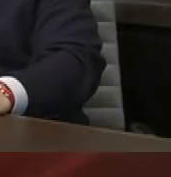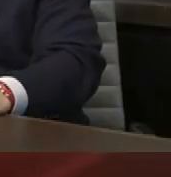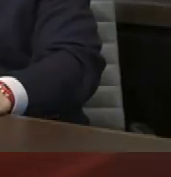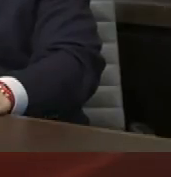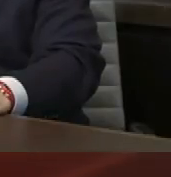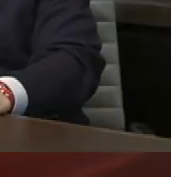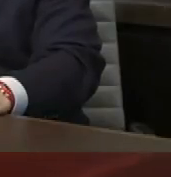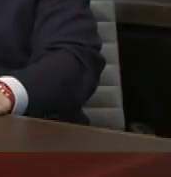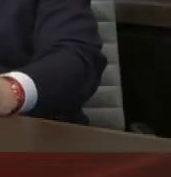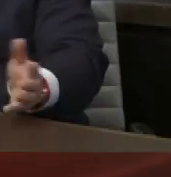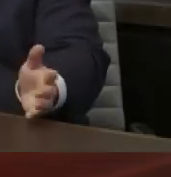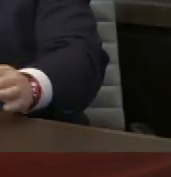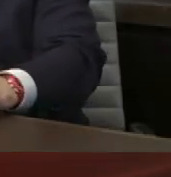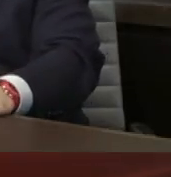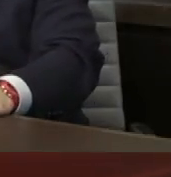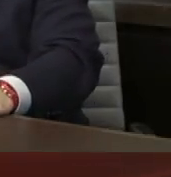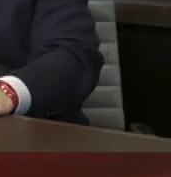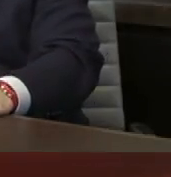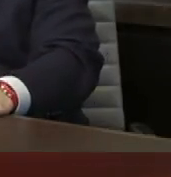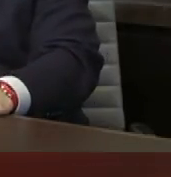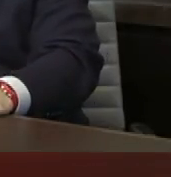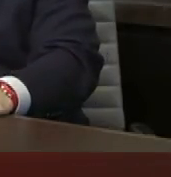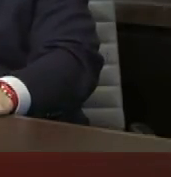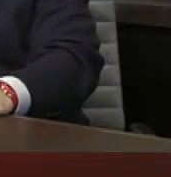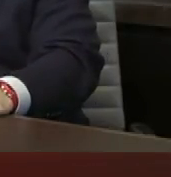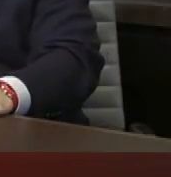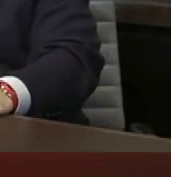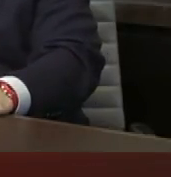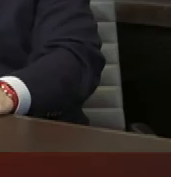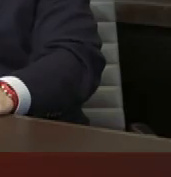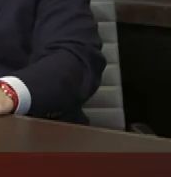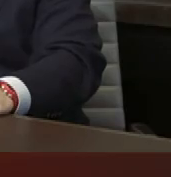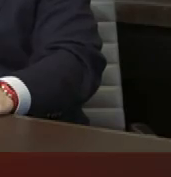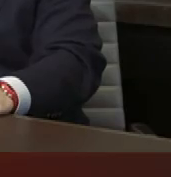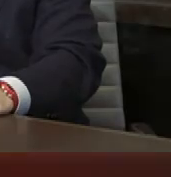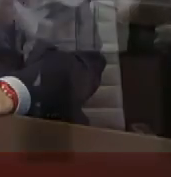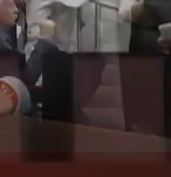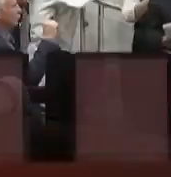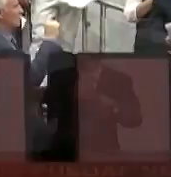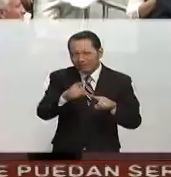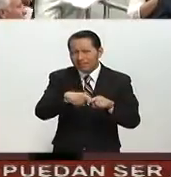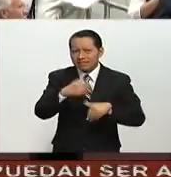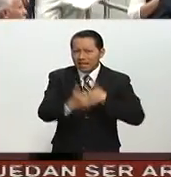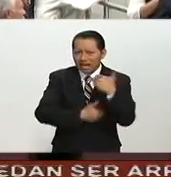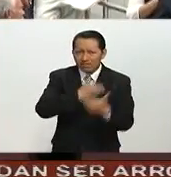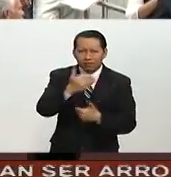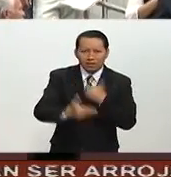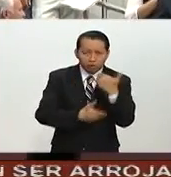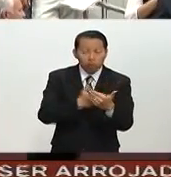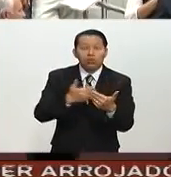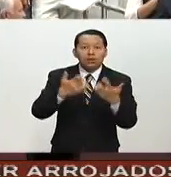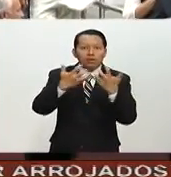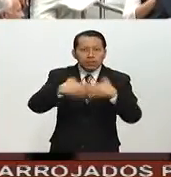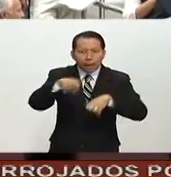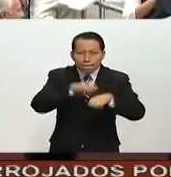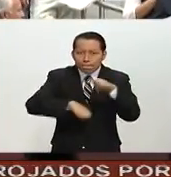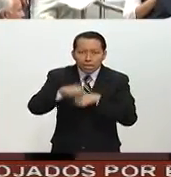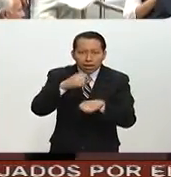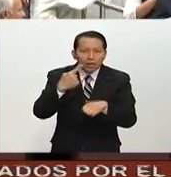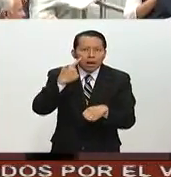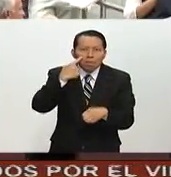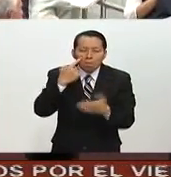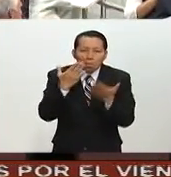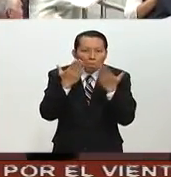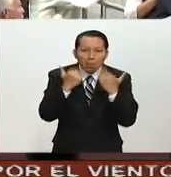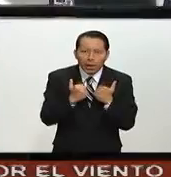18,000 millones de pesos en contratos de obras, bienes y servicios a empresas cuya existencia no pueden ser comprobadas. Por esa